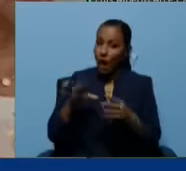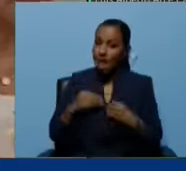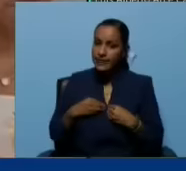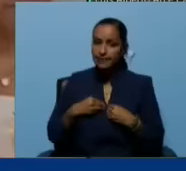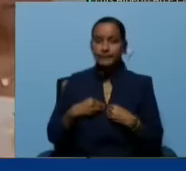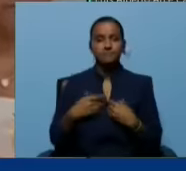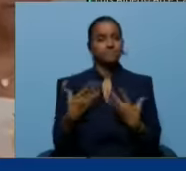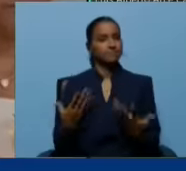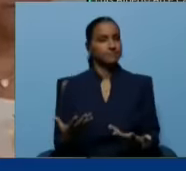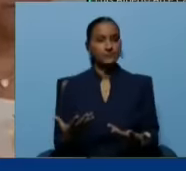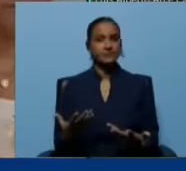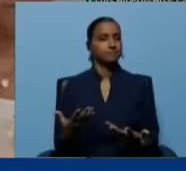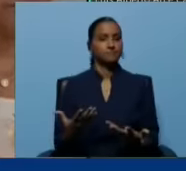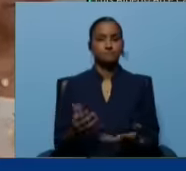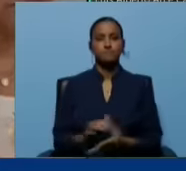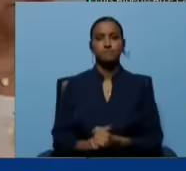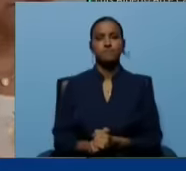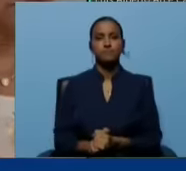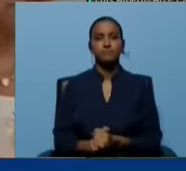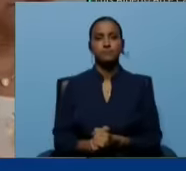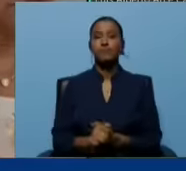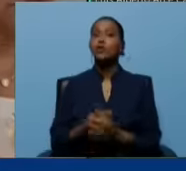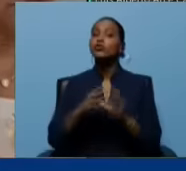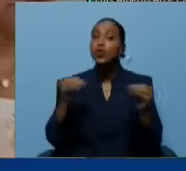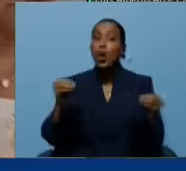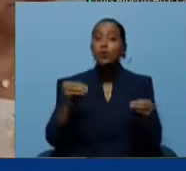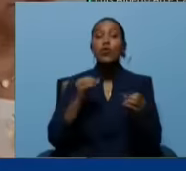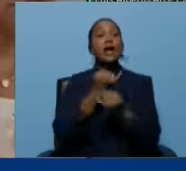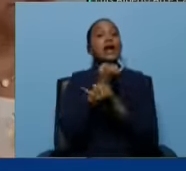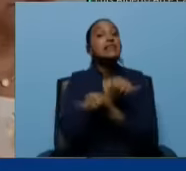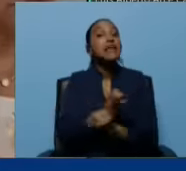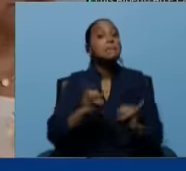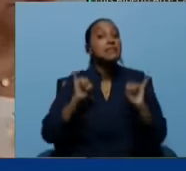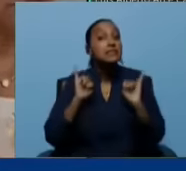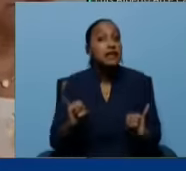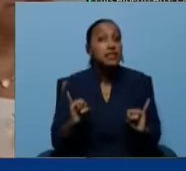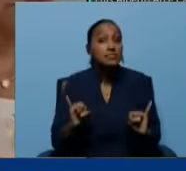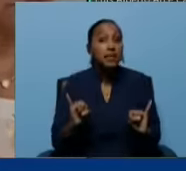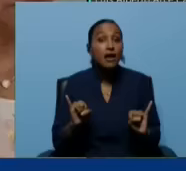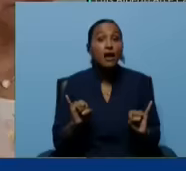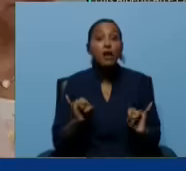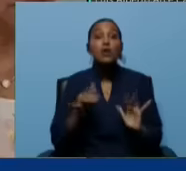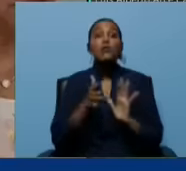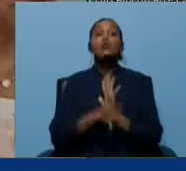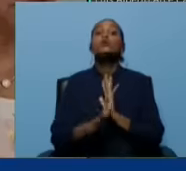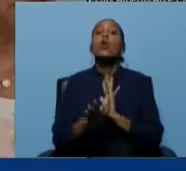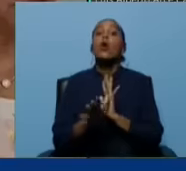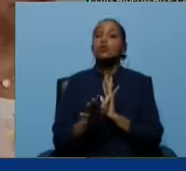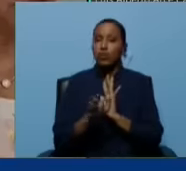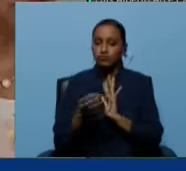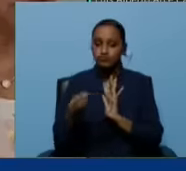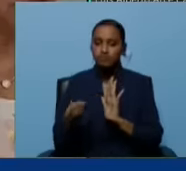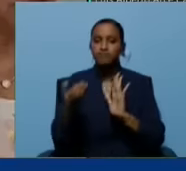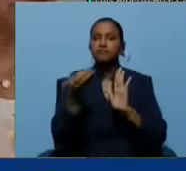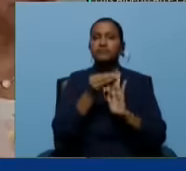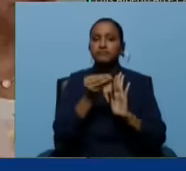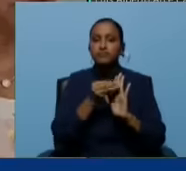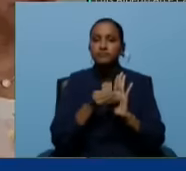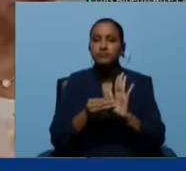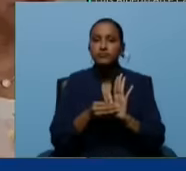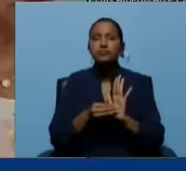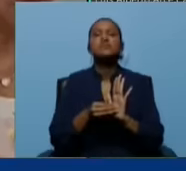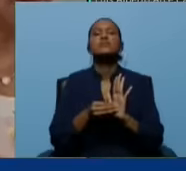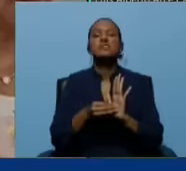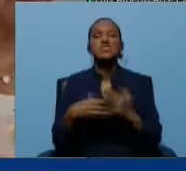de nuestros países, independientemente de donde venga, contribuye a